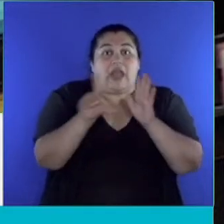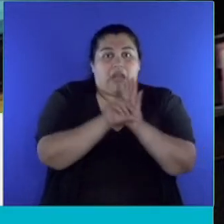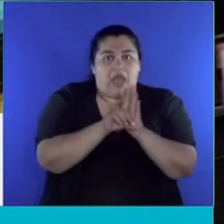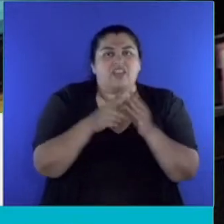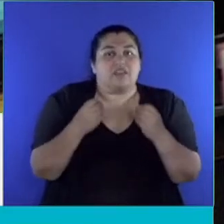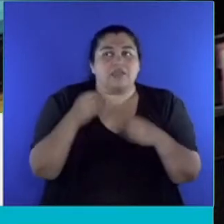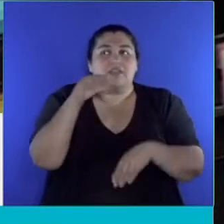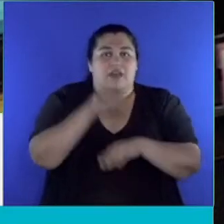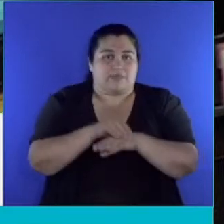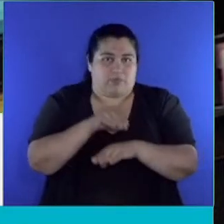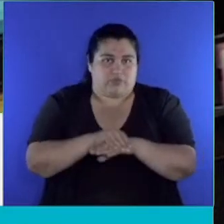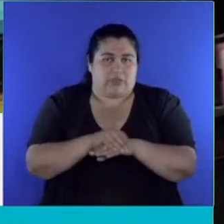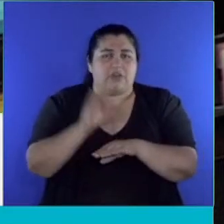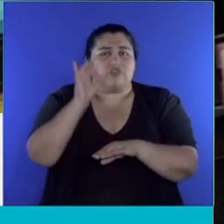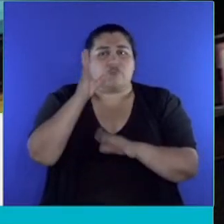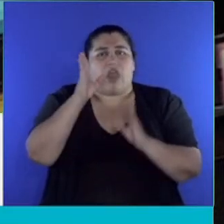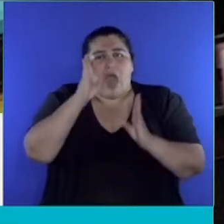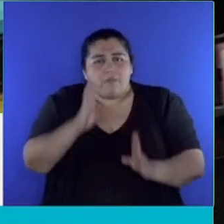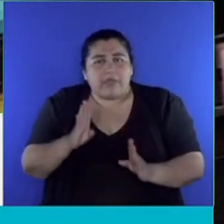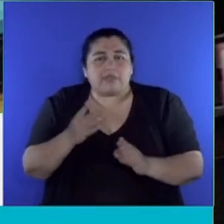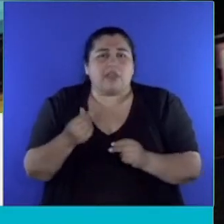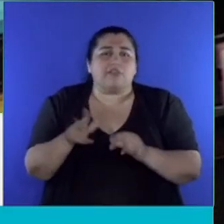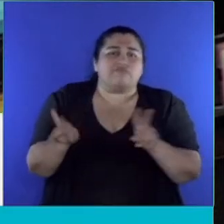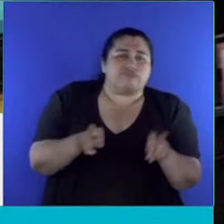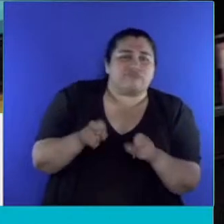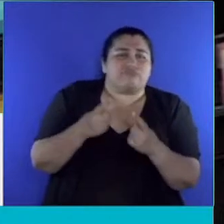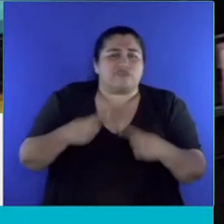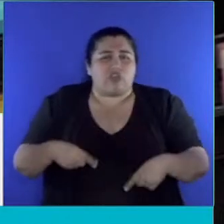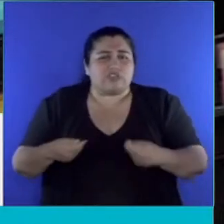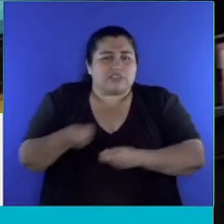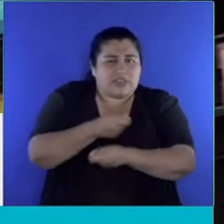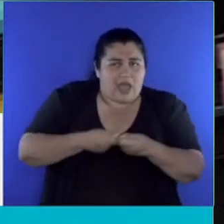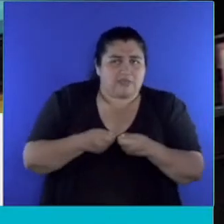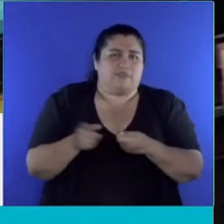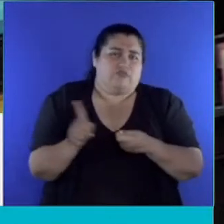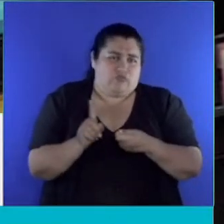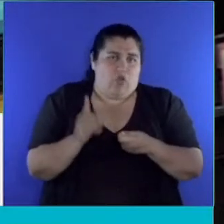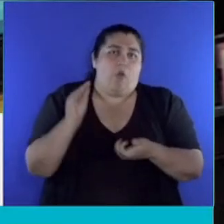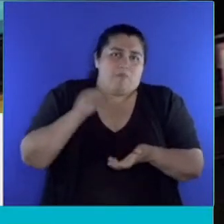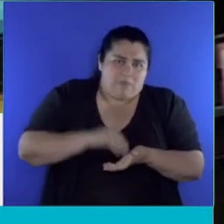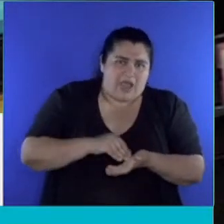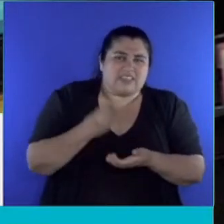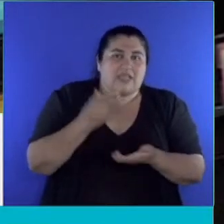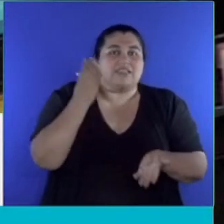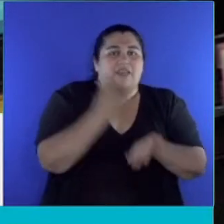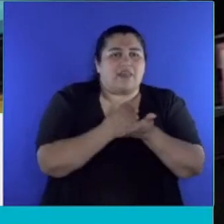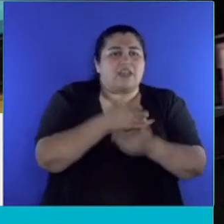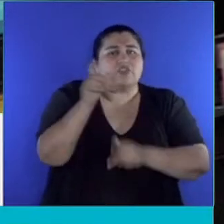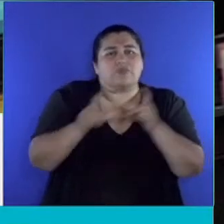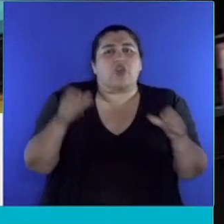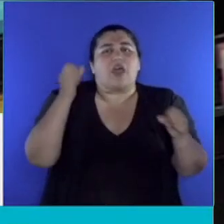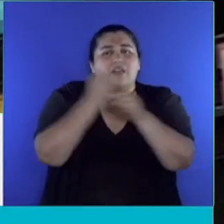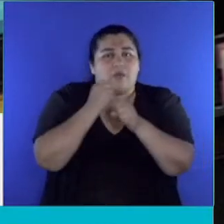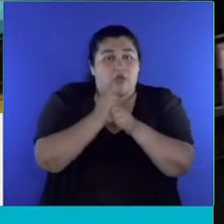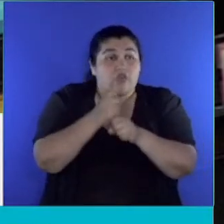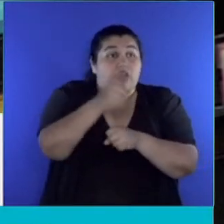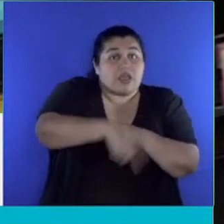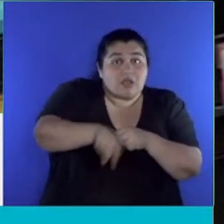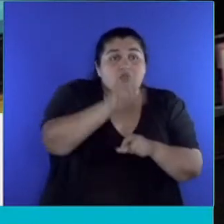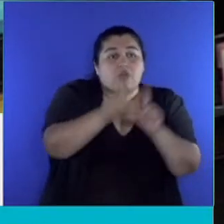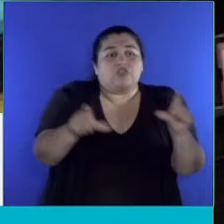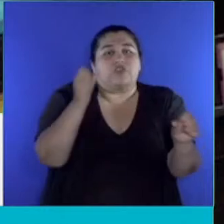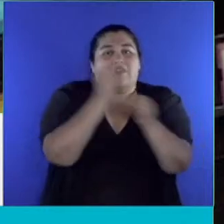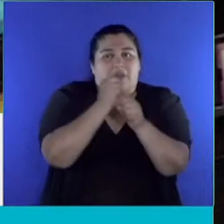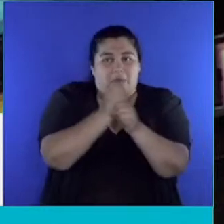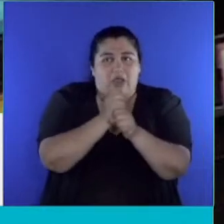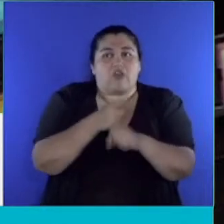compromisos que no serán solamente compromisos fiscales, también tendrán que tener compromisos con los derechos laborales de los trabajadores, con los